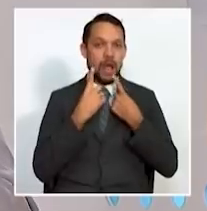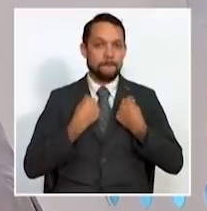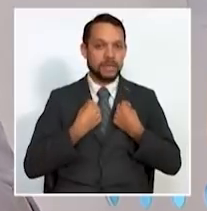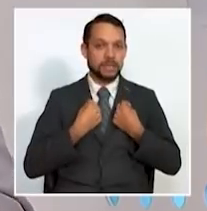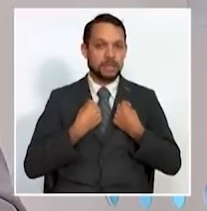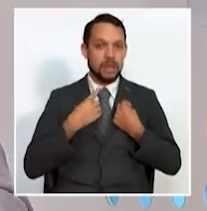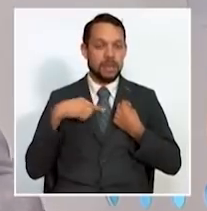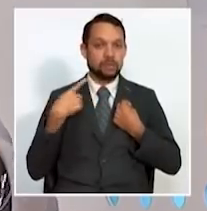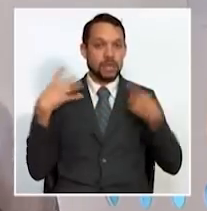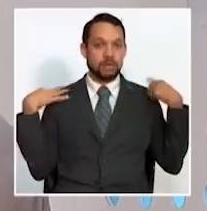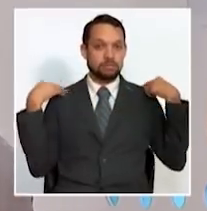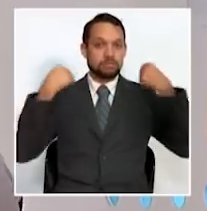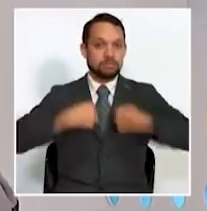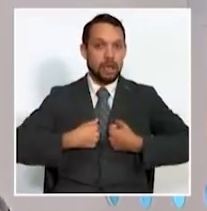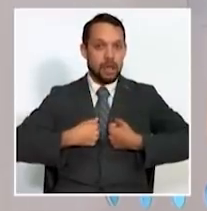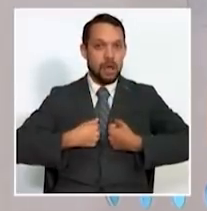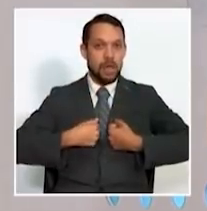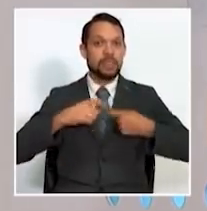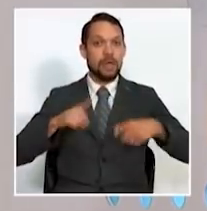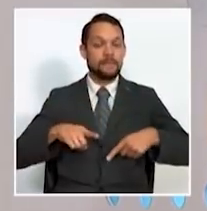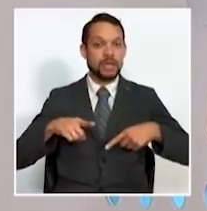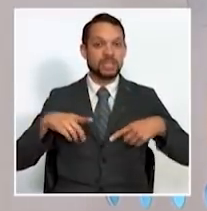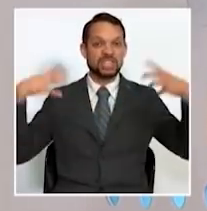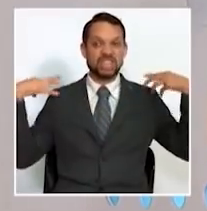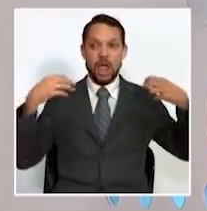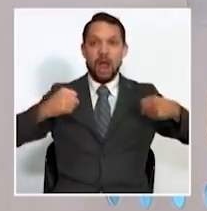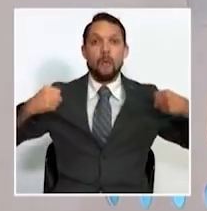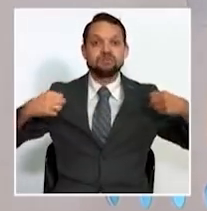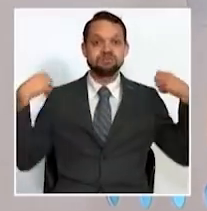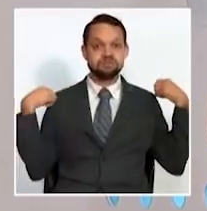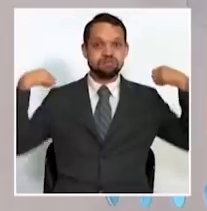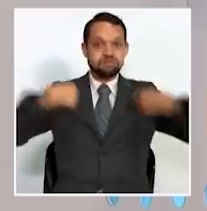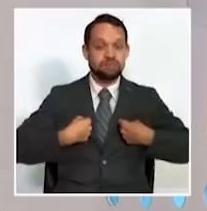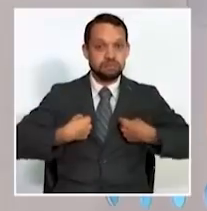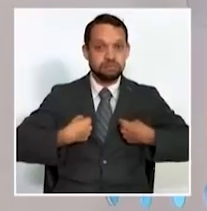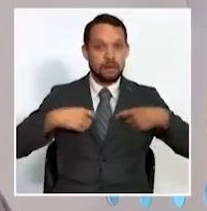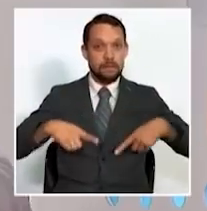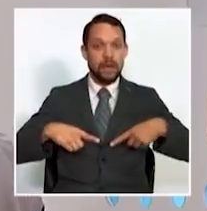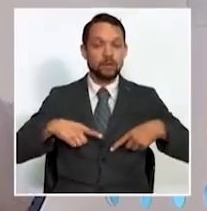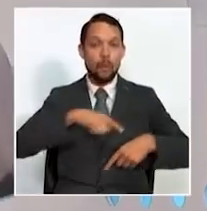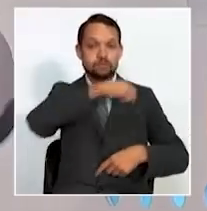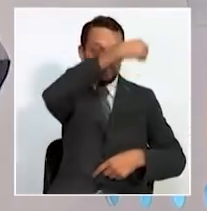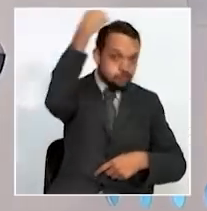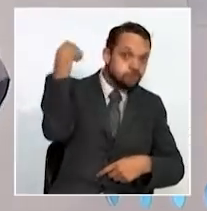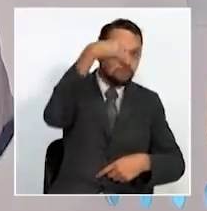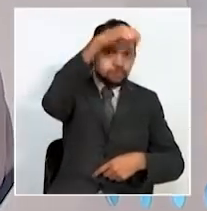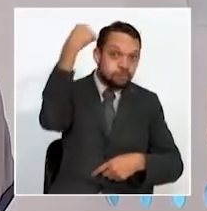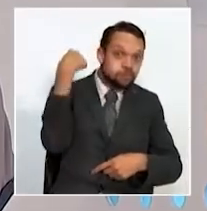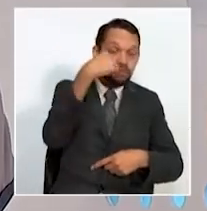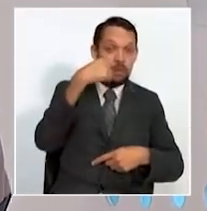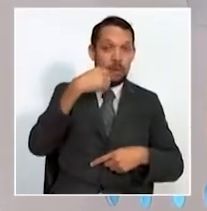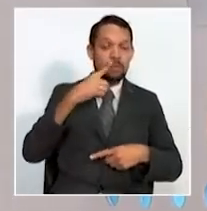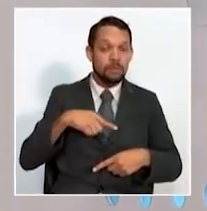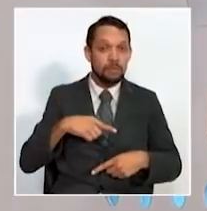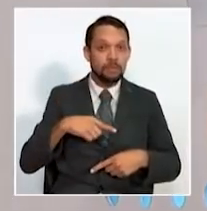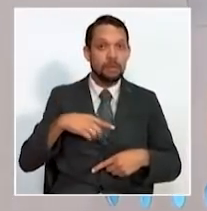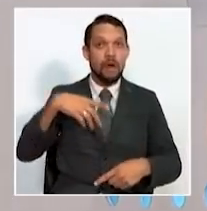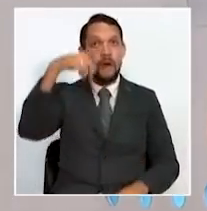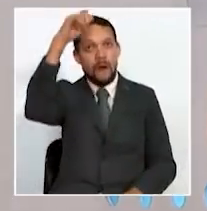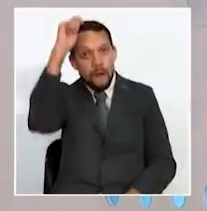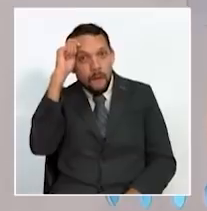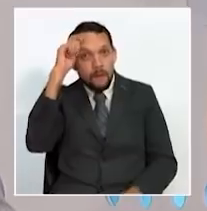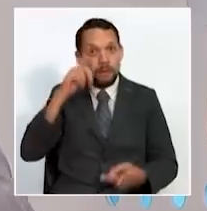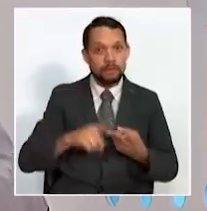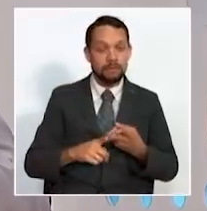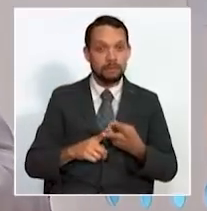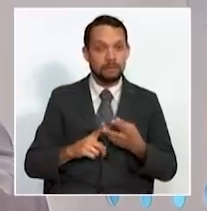viene un saco, encima del saco le ponen una chaqueta, encima de la chaqueta le ponen una bufanda, encima de la bufanda le ponen un gorro, encima del